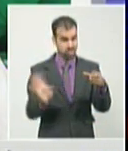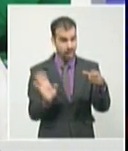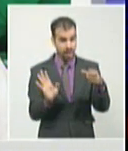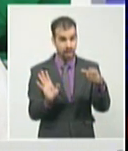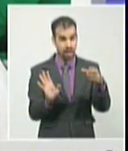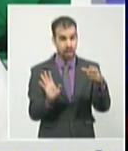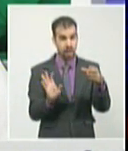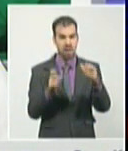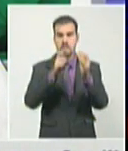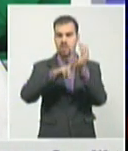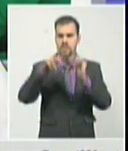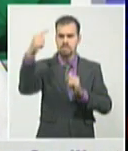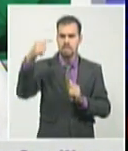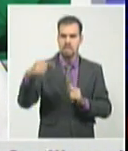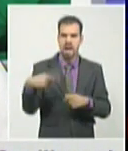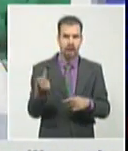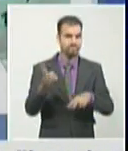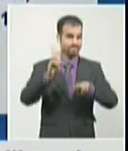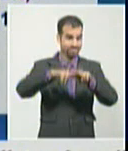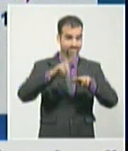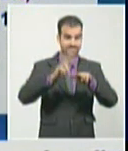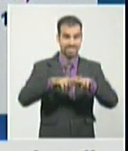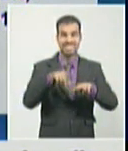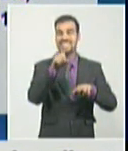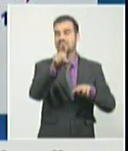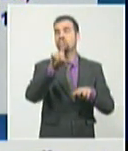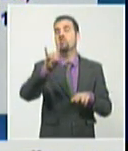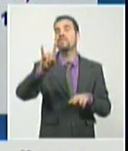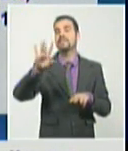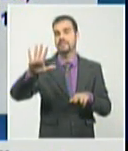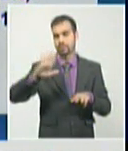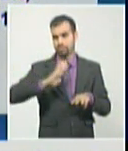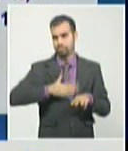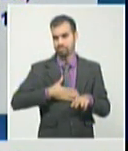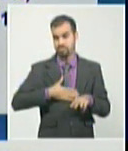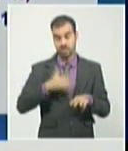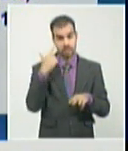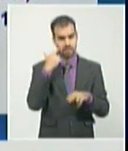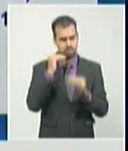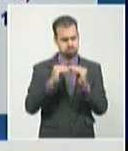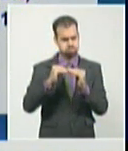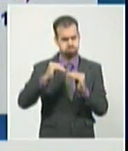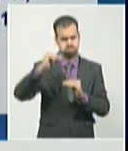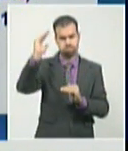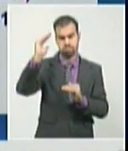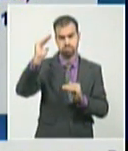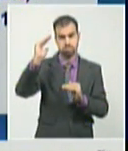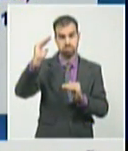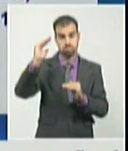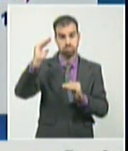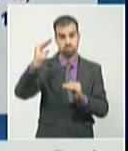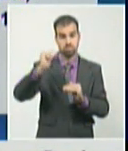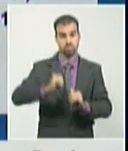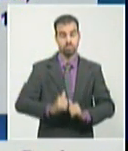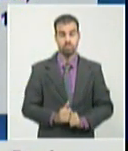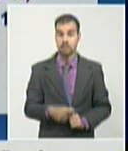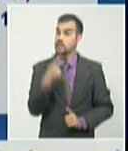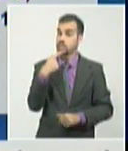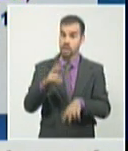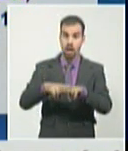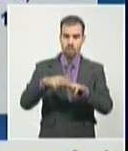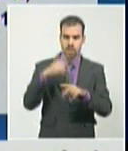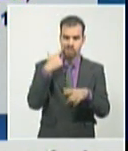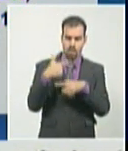provincia de la habana ciento de los 25 la mayor cifra de unas tremendas cifras nos